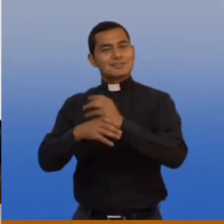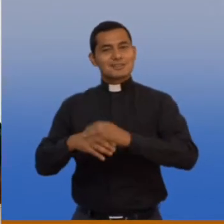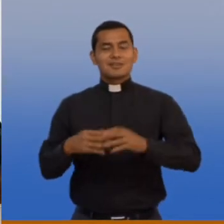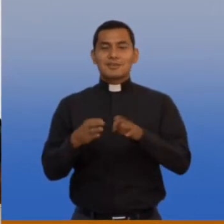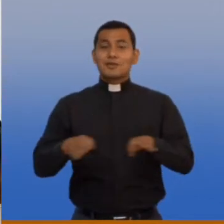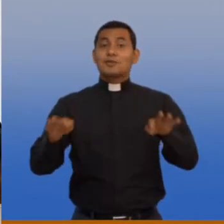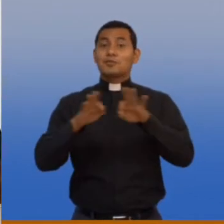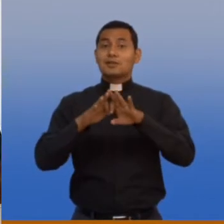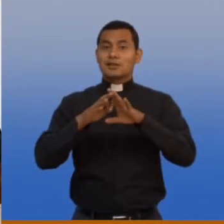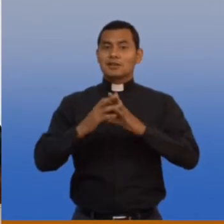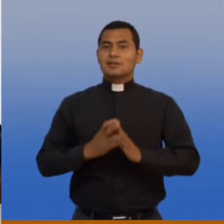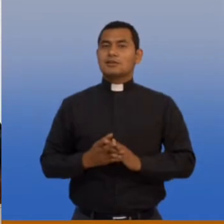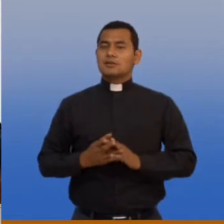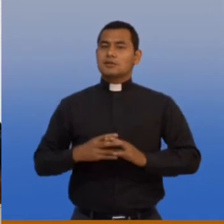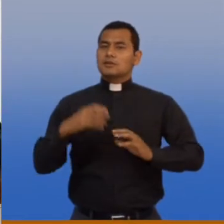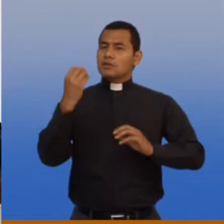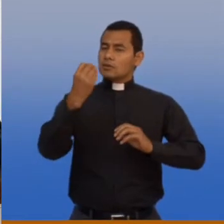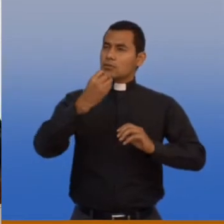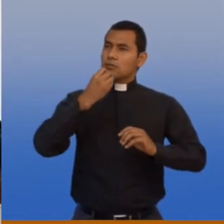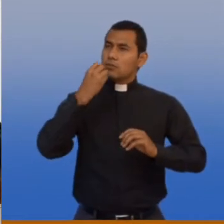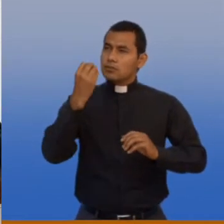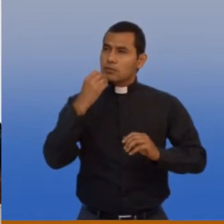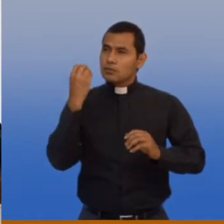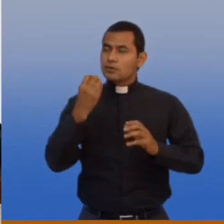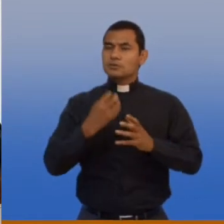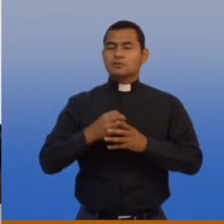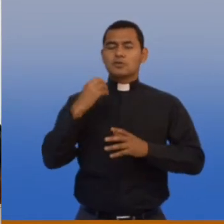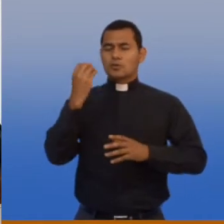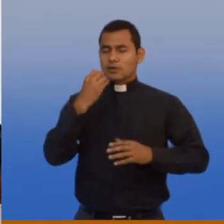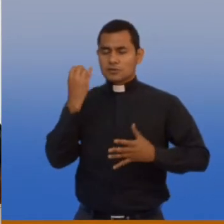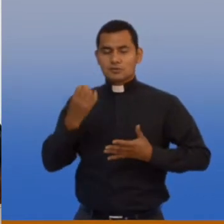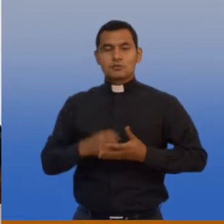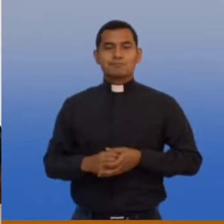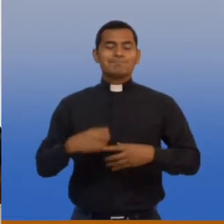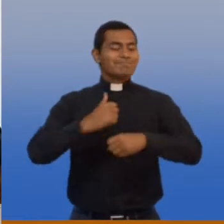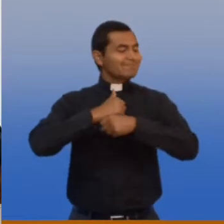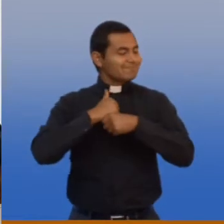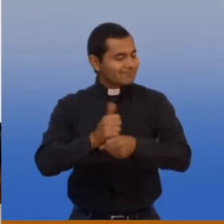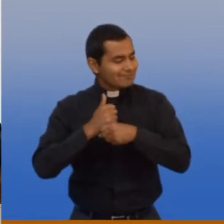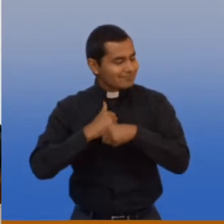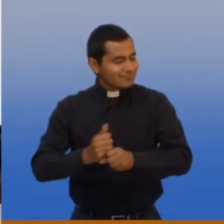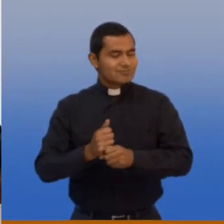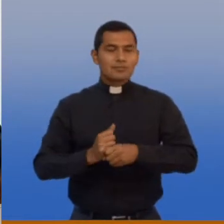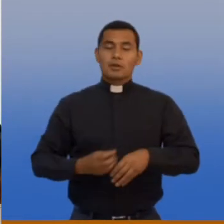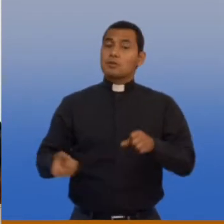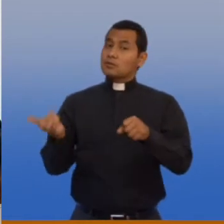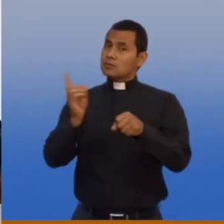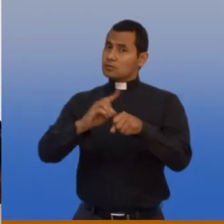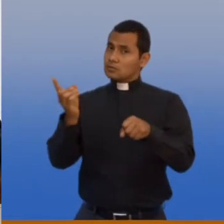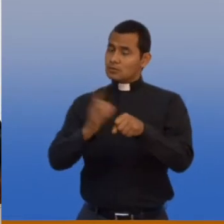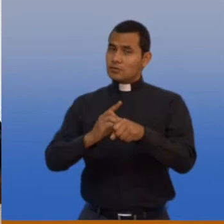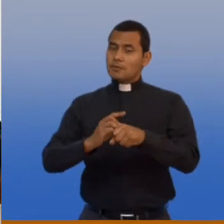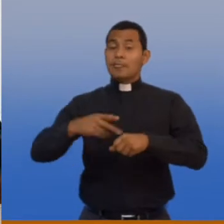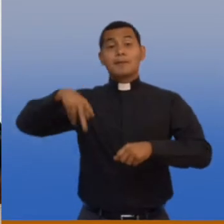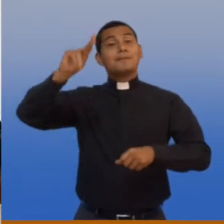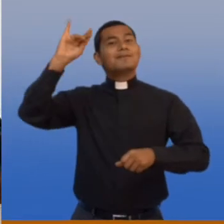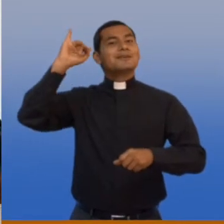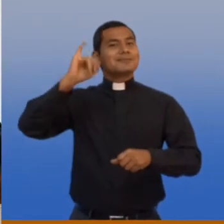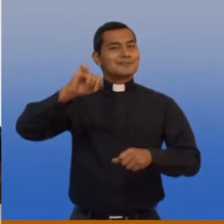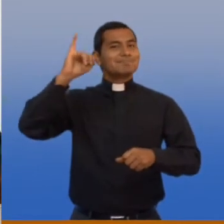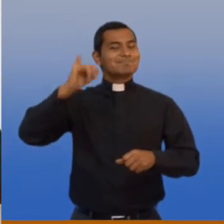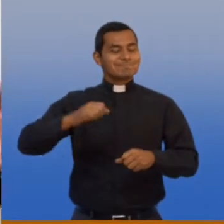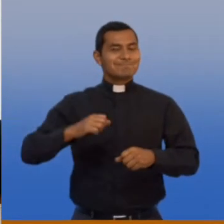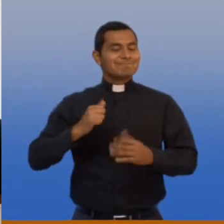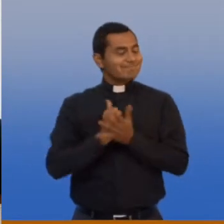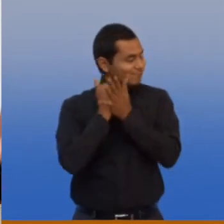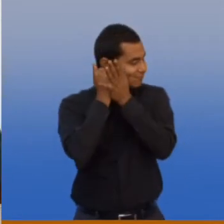la Cuaresma es desde luego la oración, es desde luego la penitencia, pero un elemento muy importante es la caridad. Yo